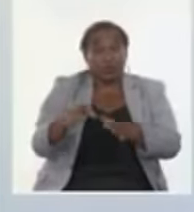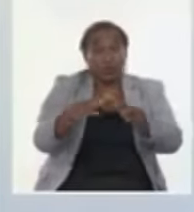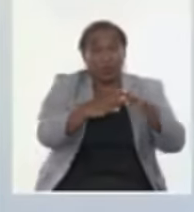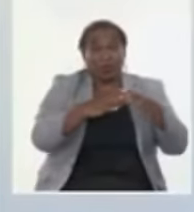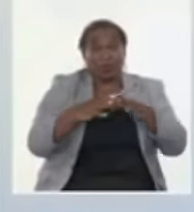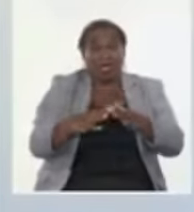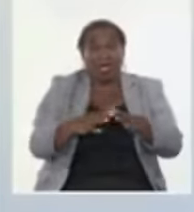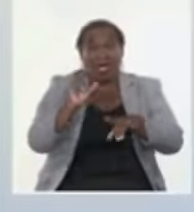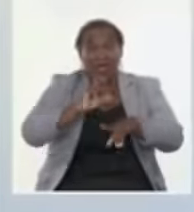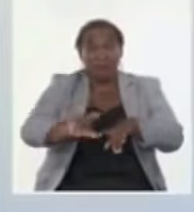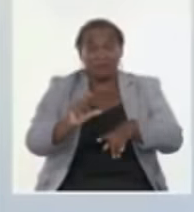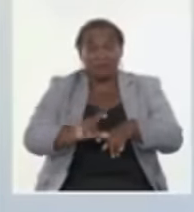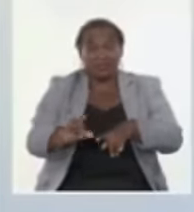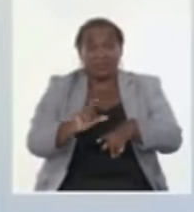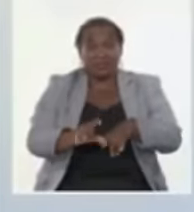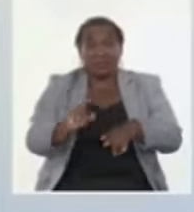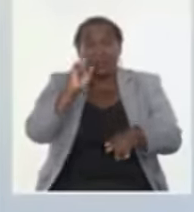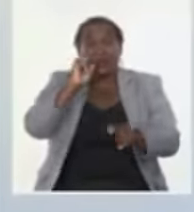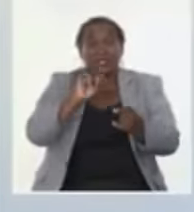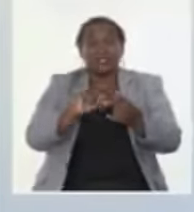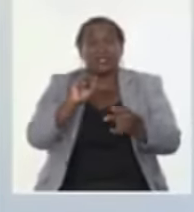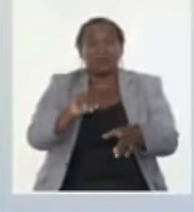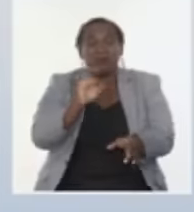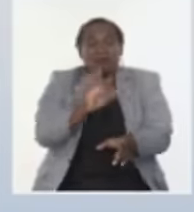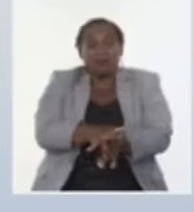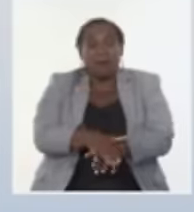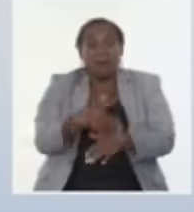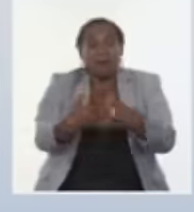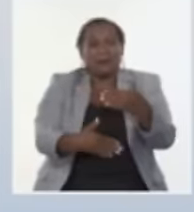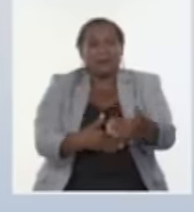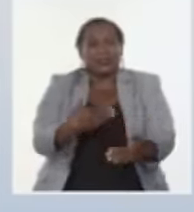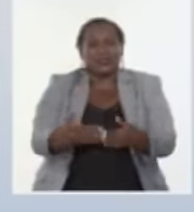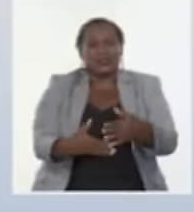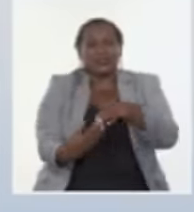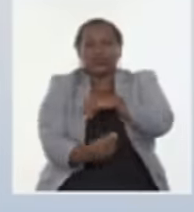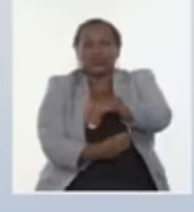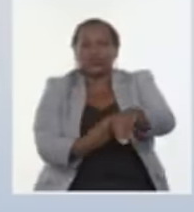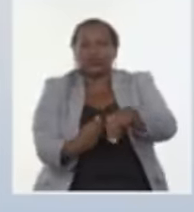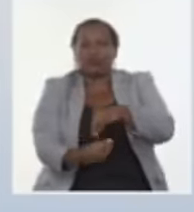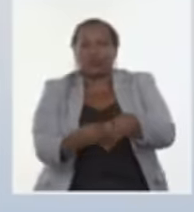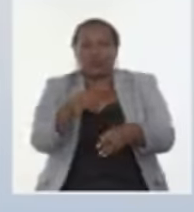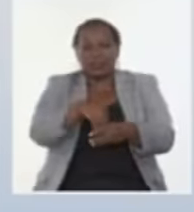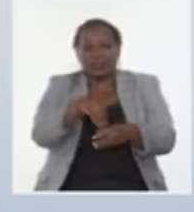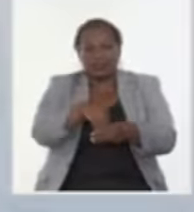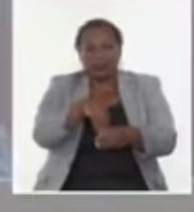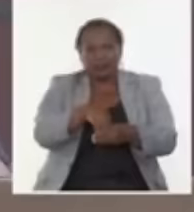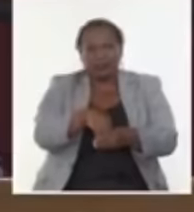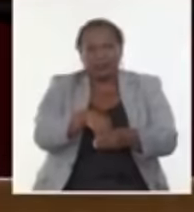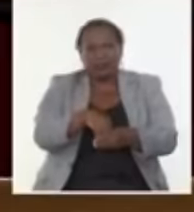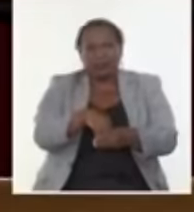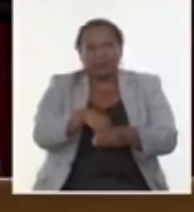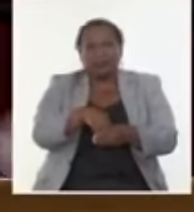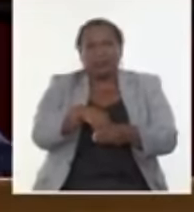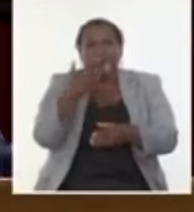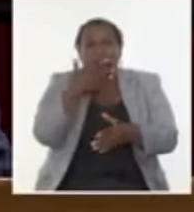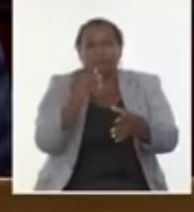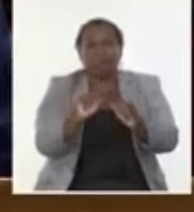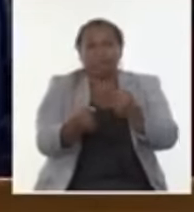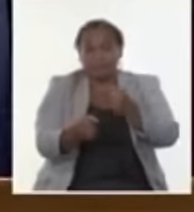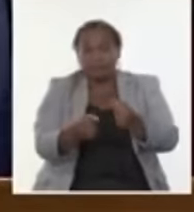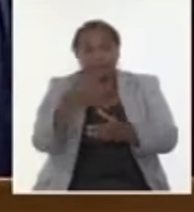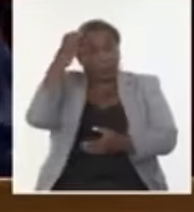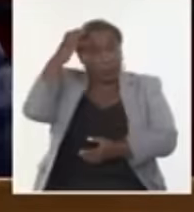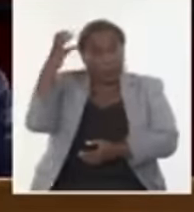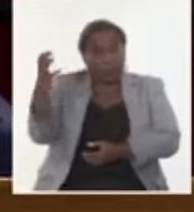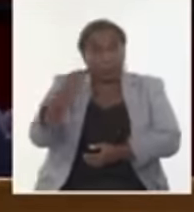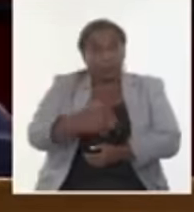campesinas, con el objetivo de iniciar procesos de transformación conducidos por los gobiernos locales.